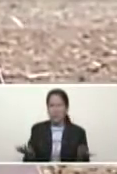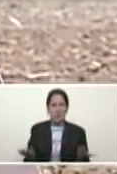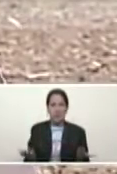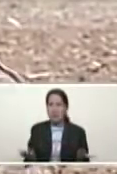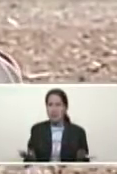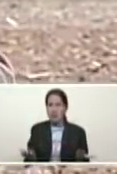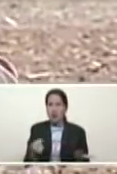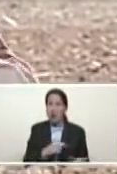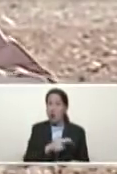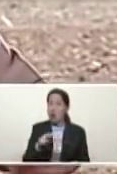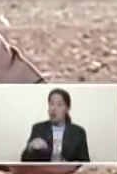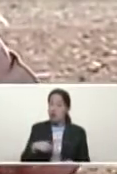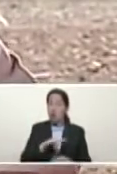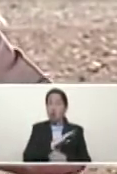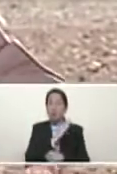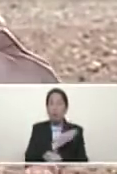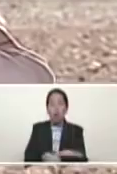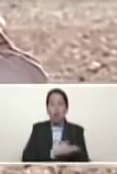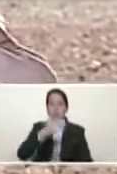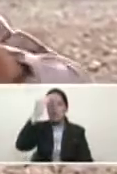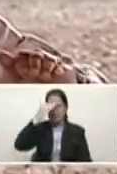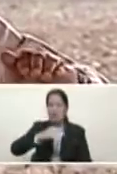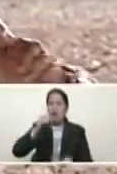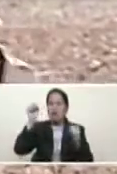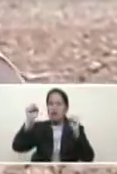Nosotros tenemos un poder militar para vivir en paz.